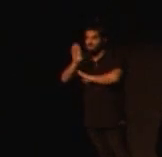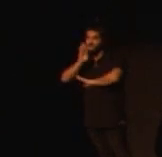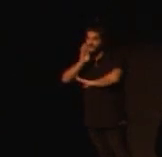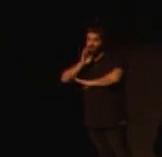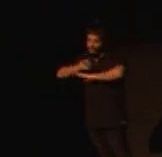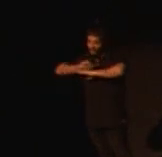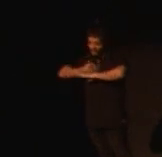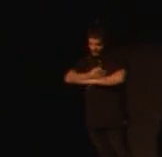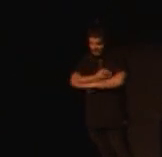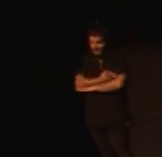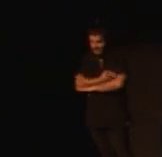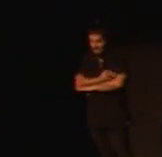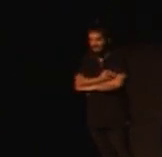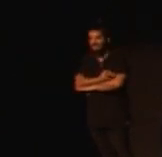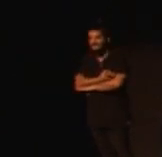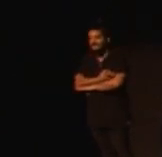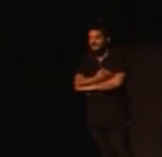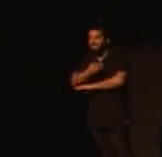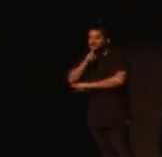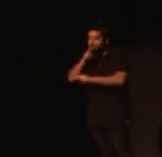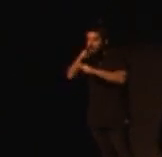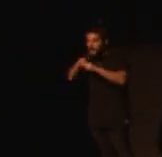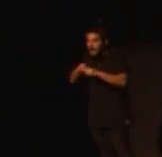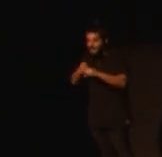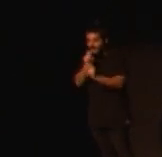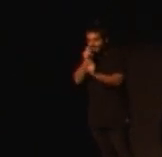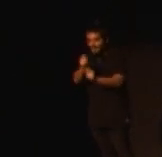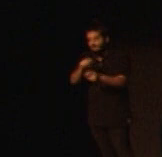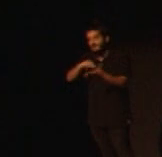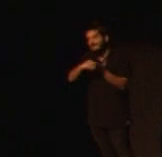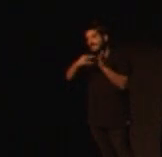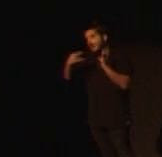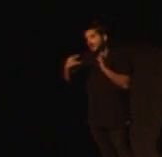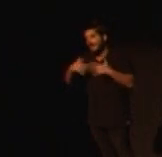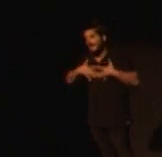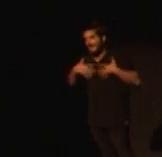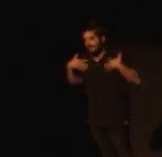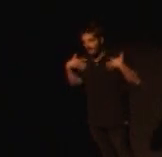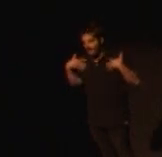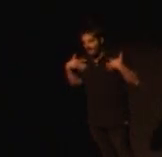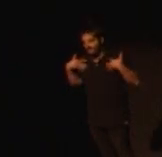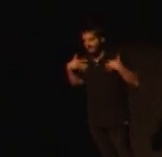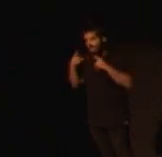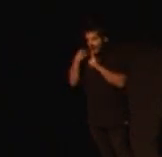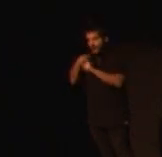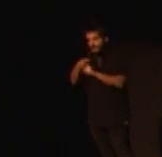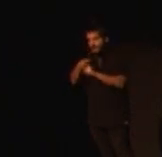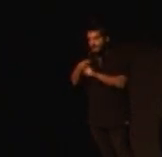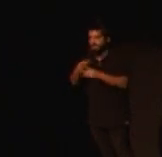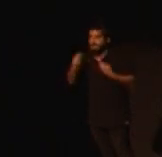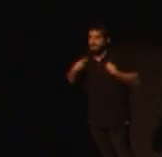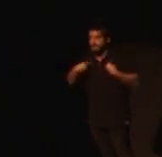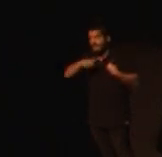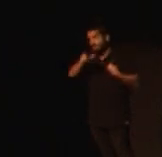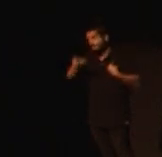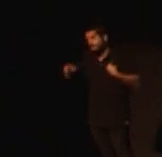símil, que denominamos tecnología emocional y cuyo destino era y sigue siendo mejorar la calidad de vida de los ciudadanos de la región de Murcia mediante el